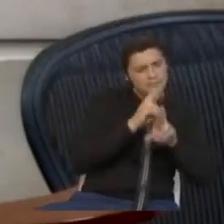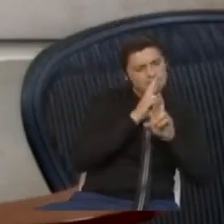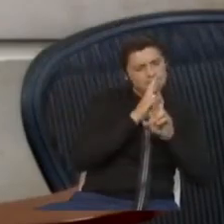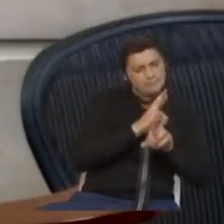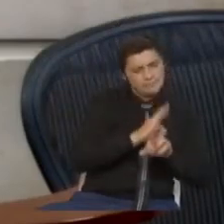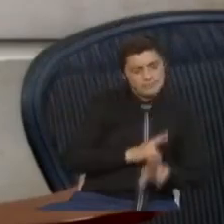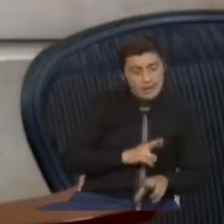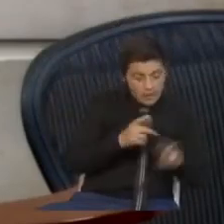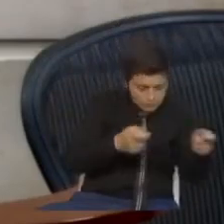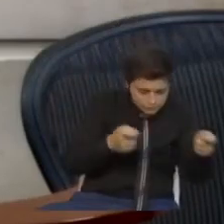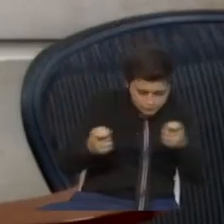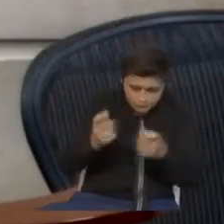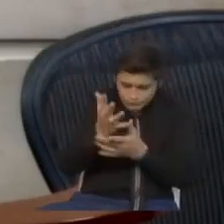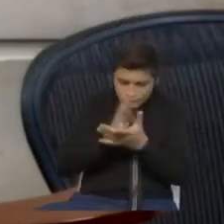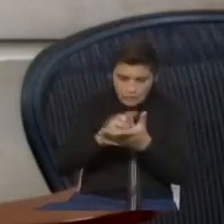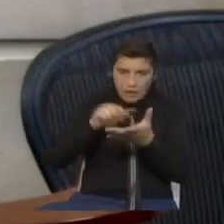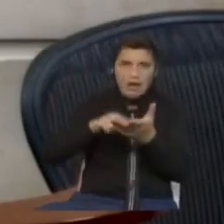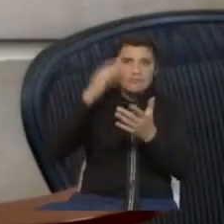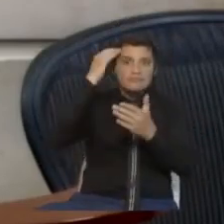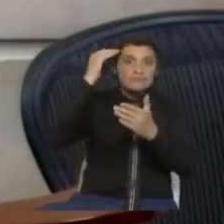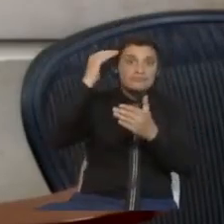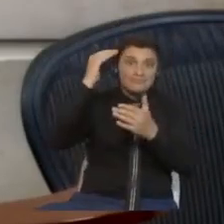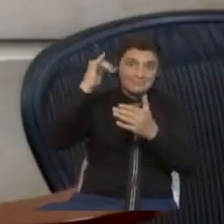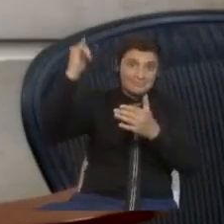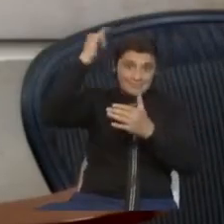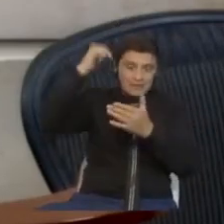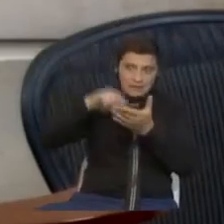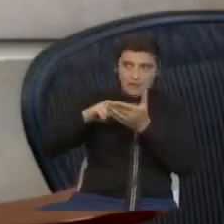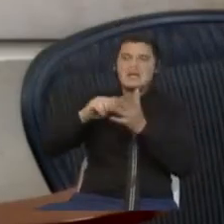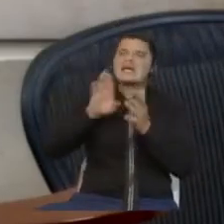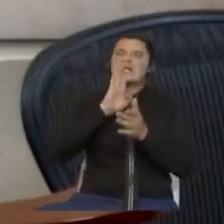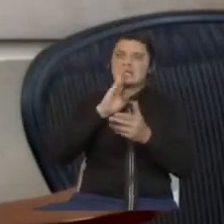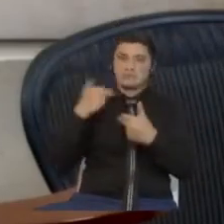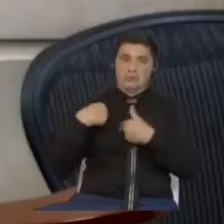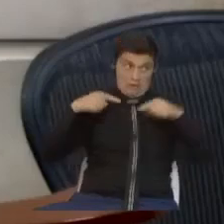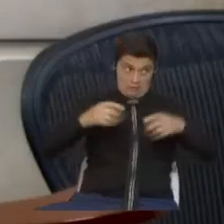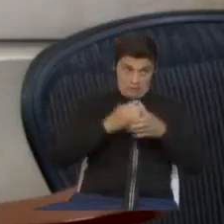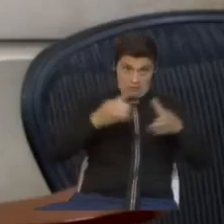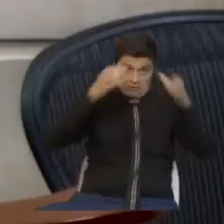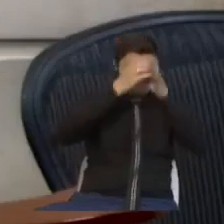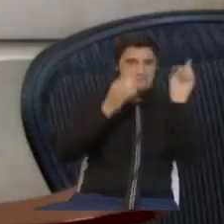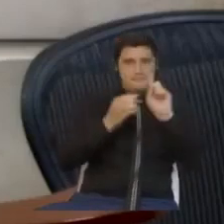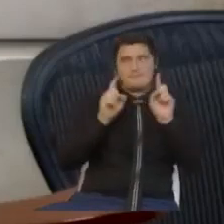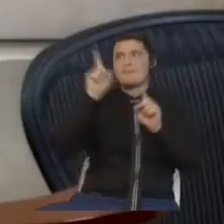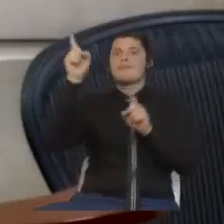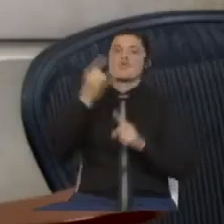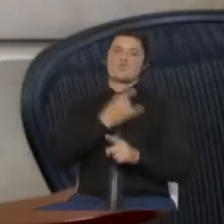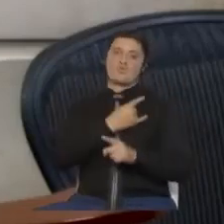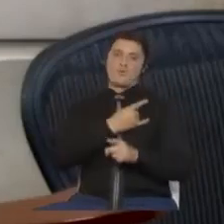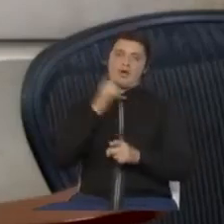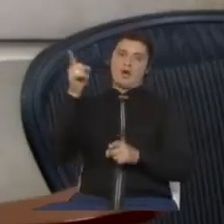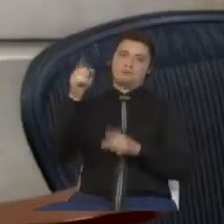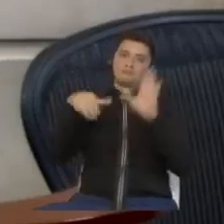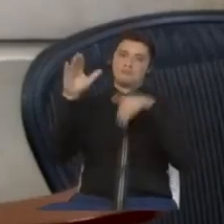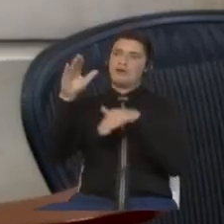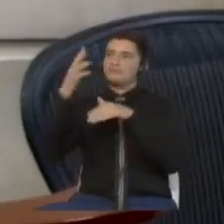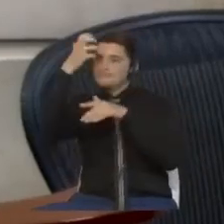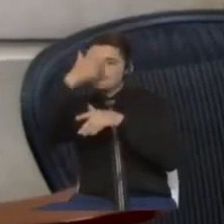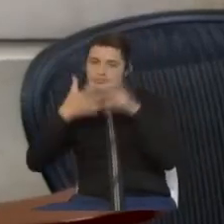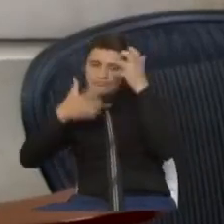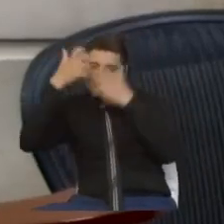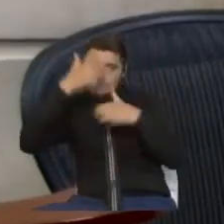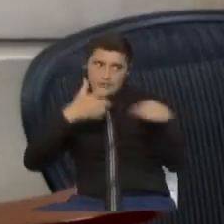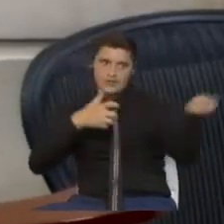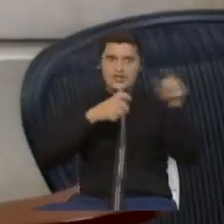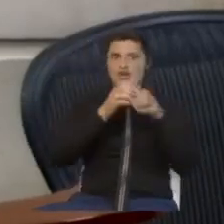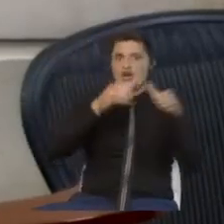para la opinión pública hecho por una universidad no por este congreso los congresistas no son responsables de